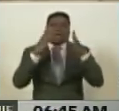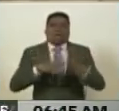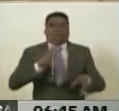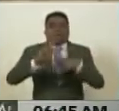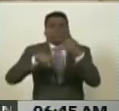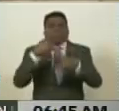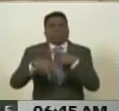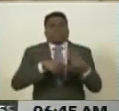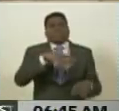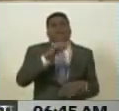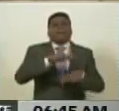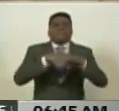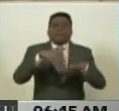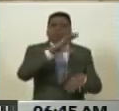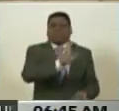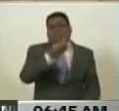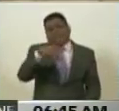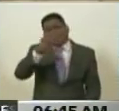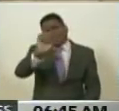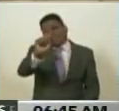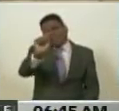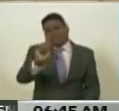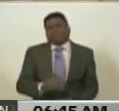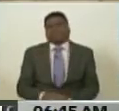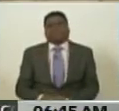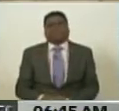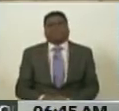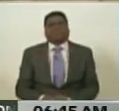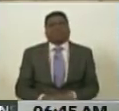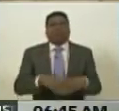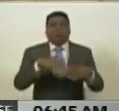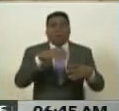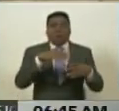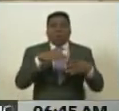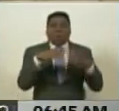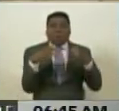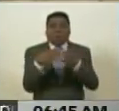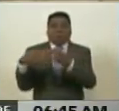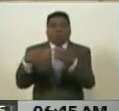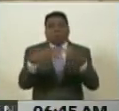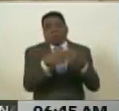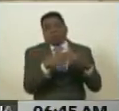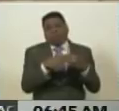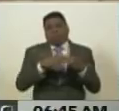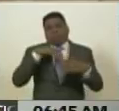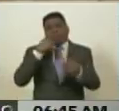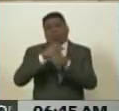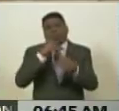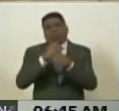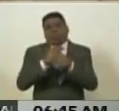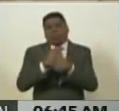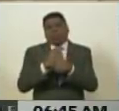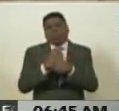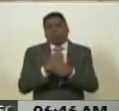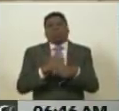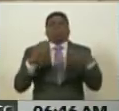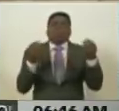CPT, perdón, los CPT, consejos productivos de trabajadores. con los consejos productivos de trabajadores eh que estamos empeñados junto con la Fuerza Armada Nacional